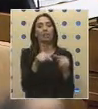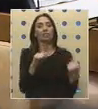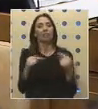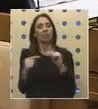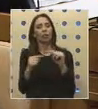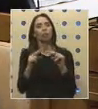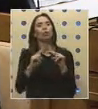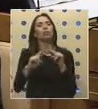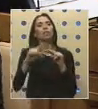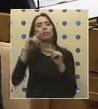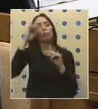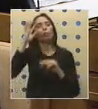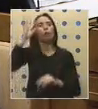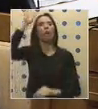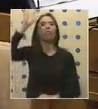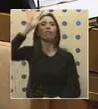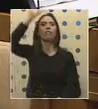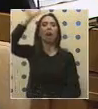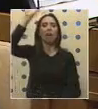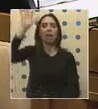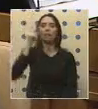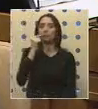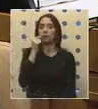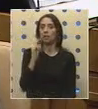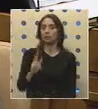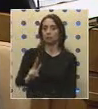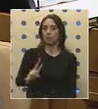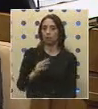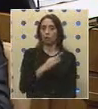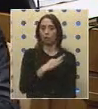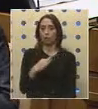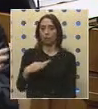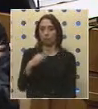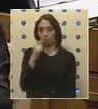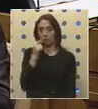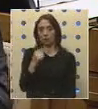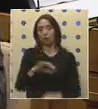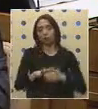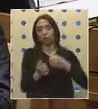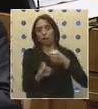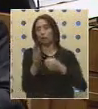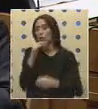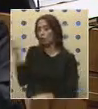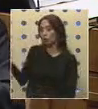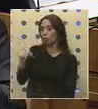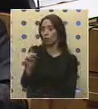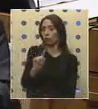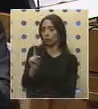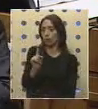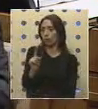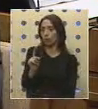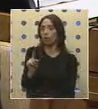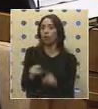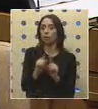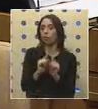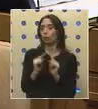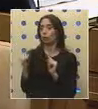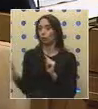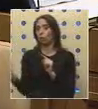discusión. El señor ministro de Hacienda, bueno, no está, pero entiendo que el rito, igual por su